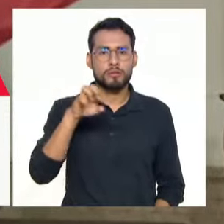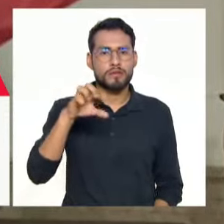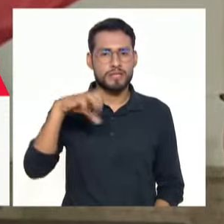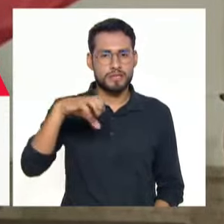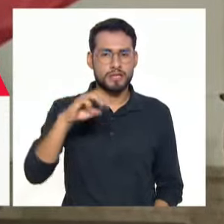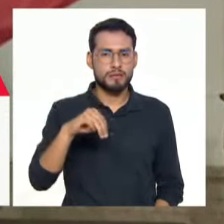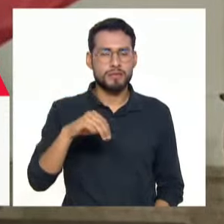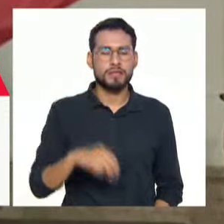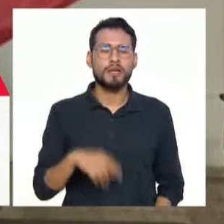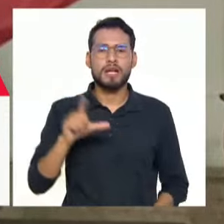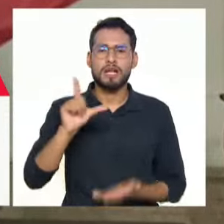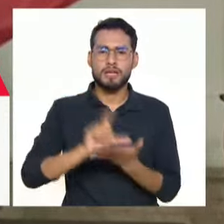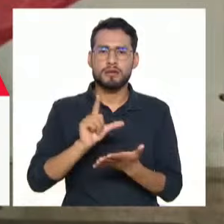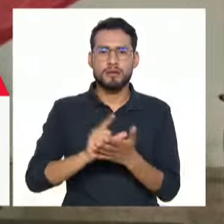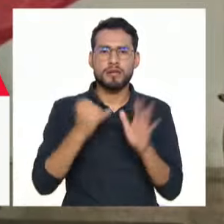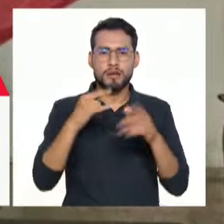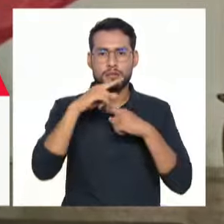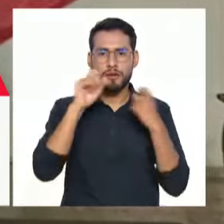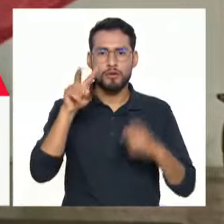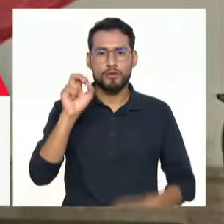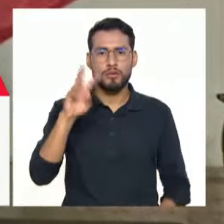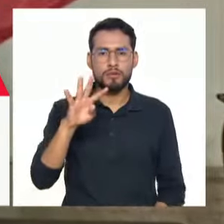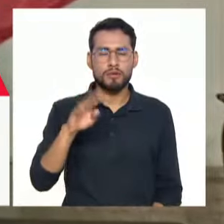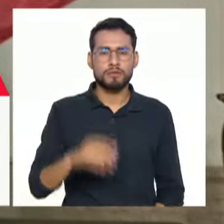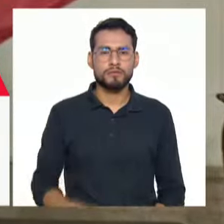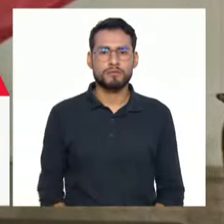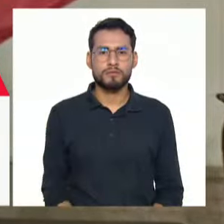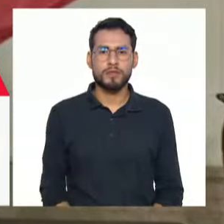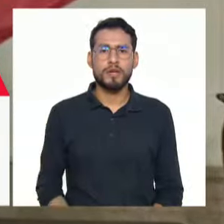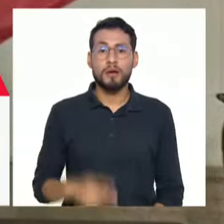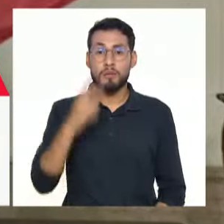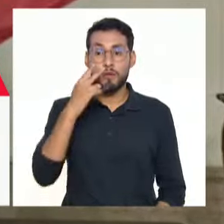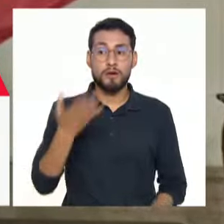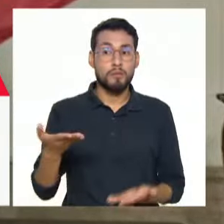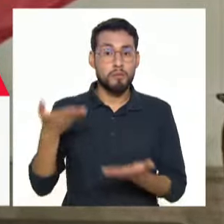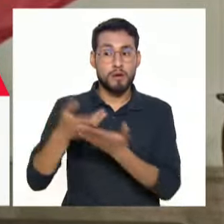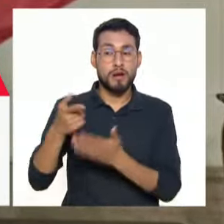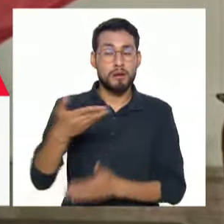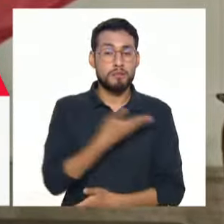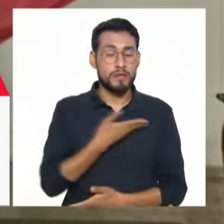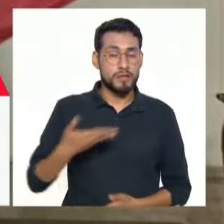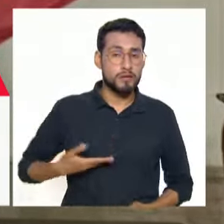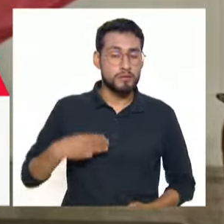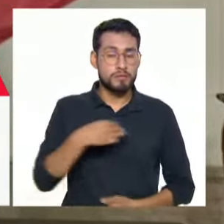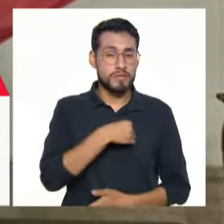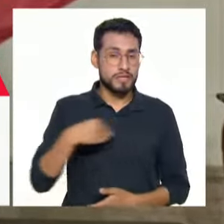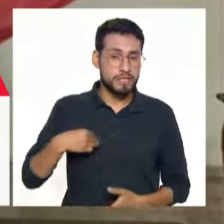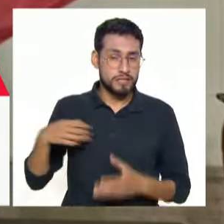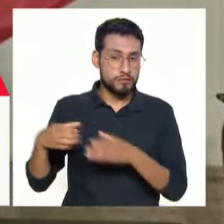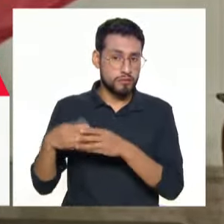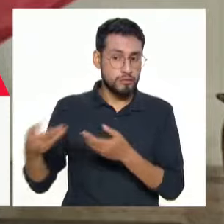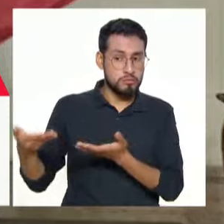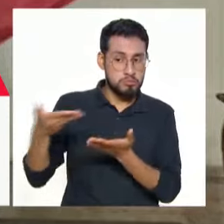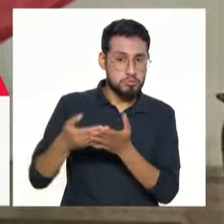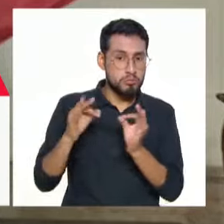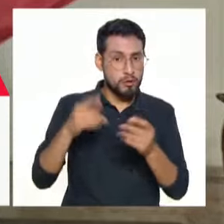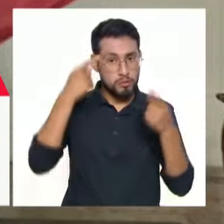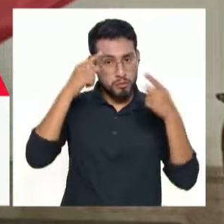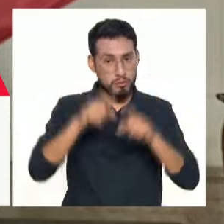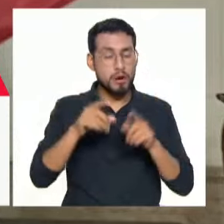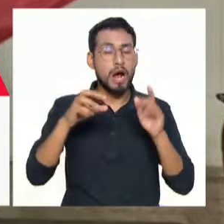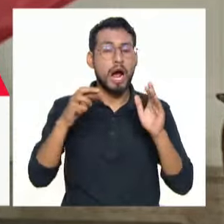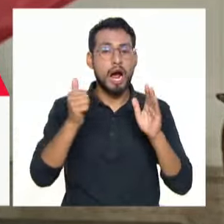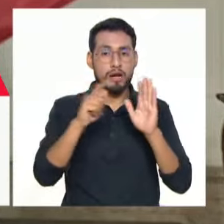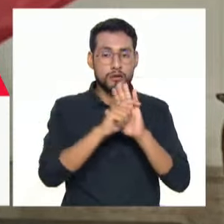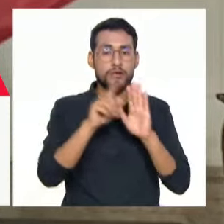072-2024-PCM. Lima, 6 de marzo de 2024. Vista la propuesta del señor Presidente del Consejo de Ministros. De conformidad